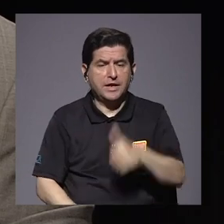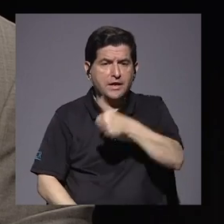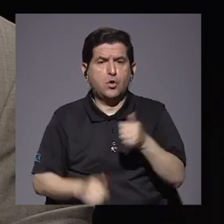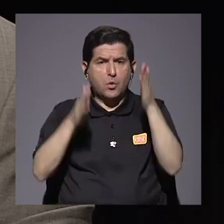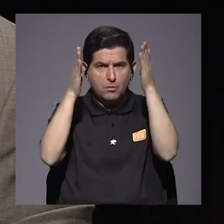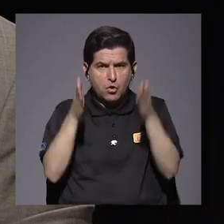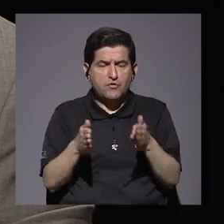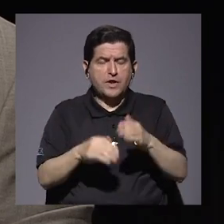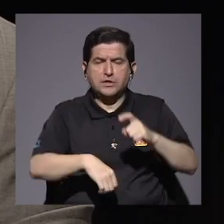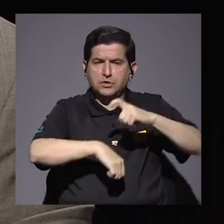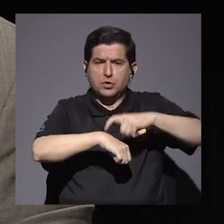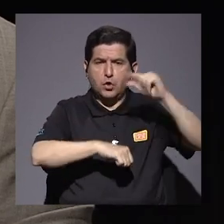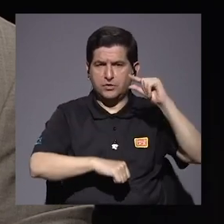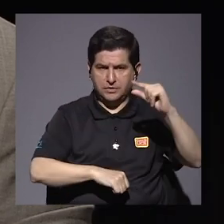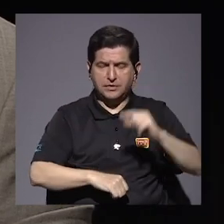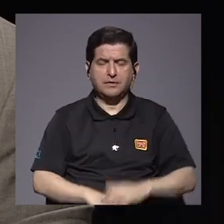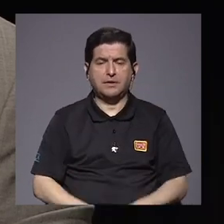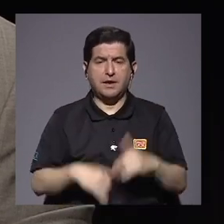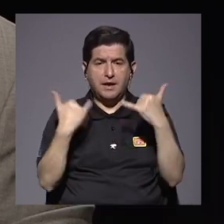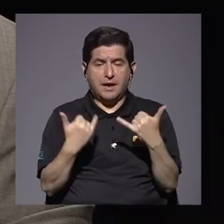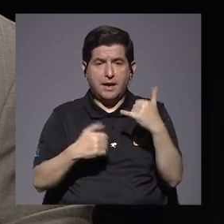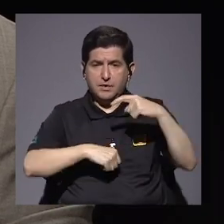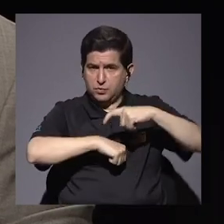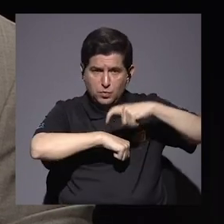la rectoría de transición en este periodo.